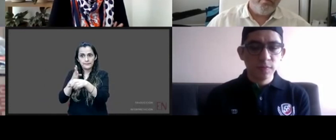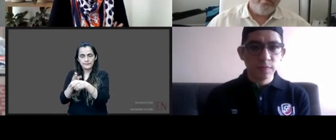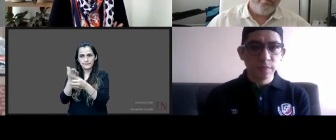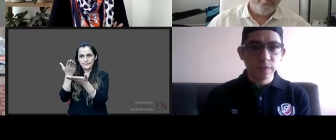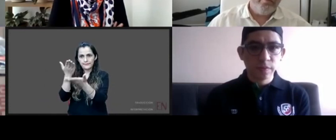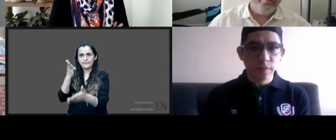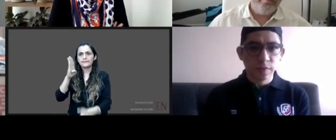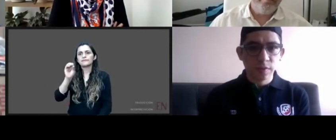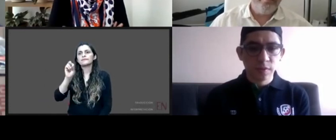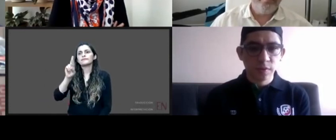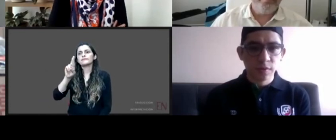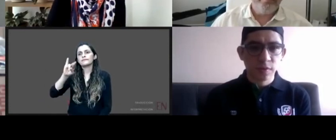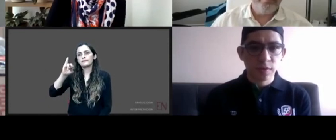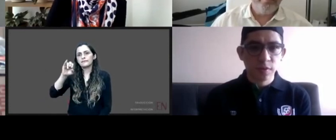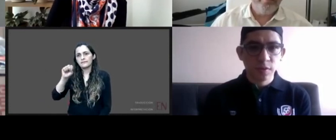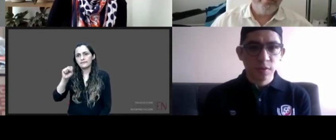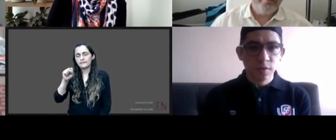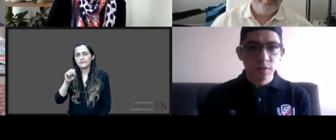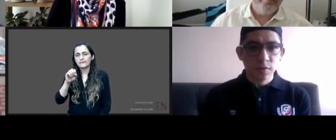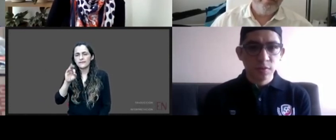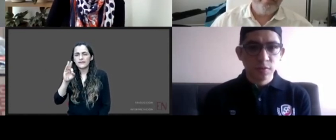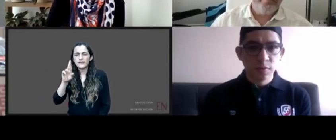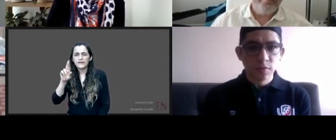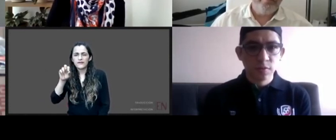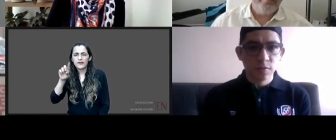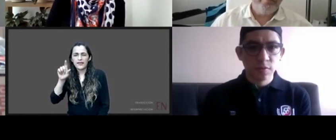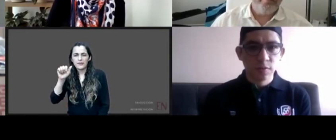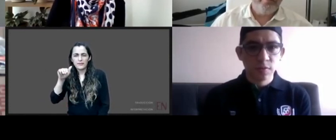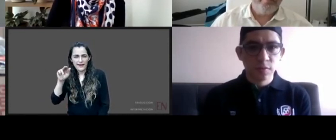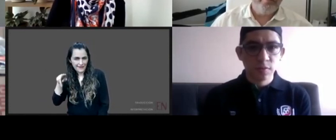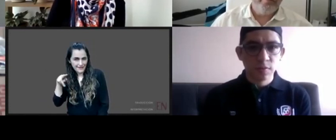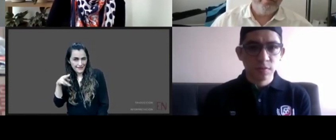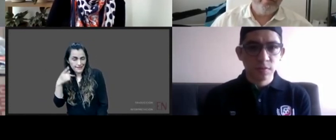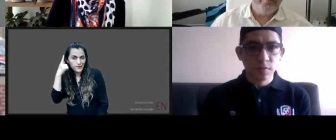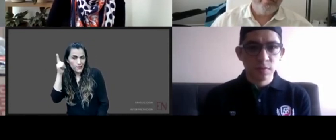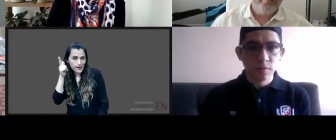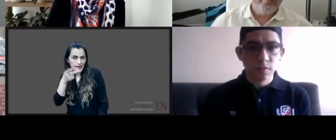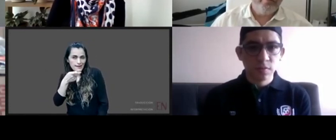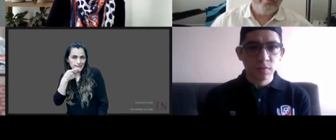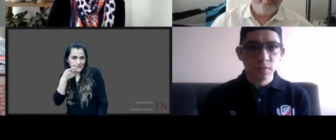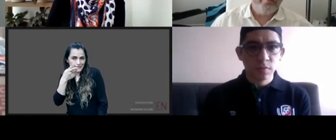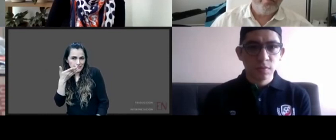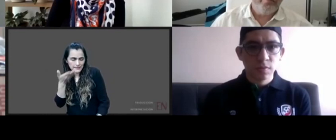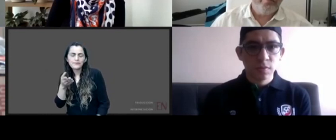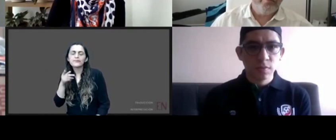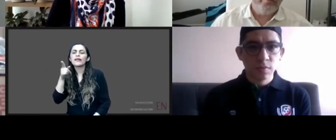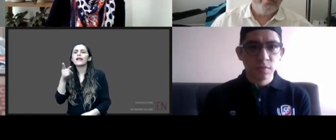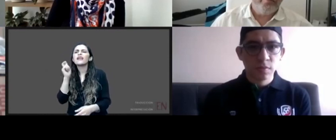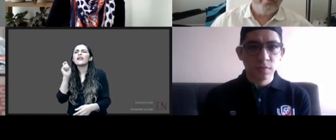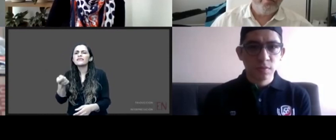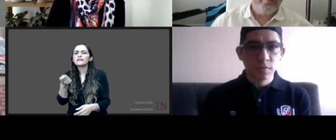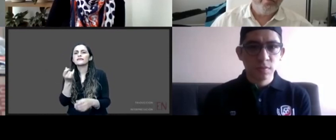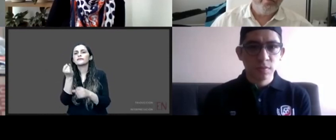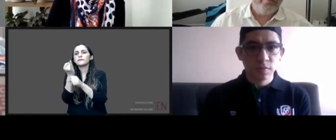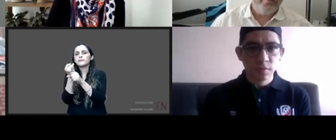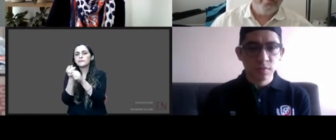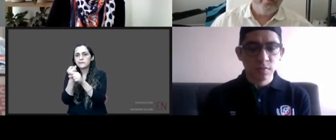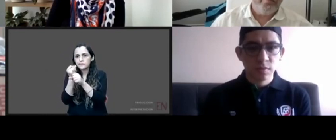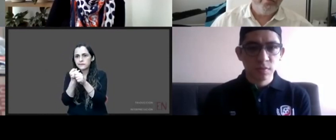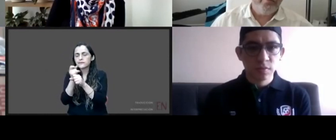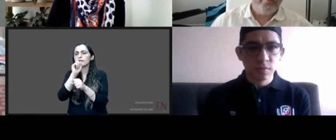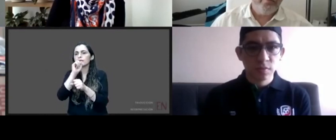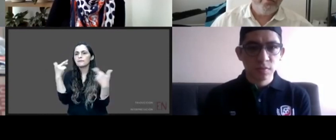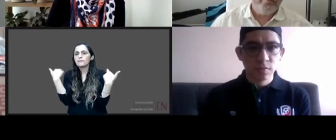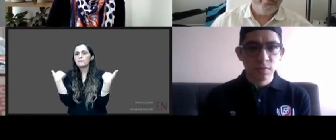Mintz, espero pronunciarlo bien. Él es doctor en lingüística, profesor e investigador del Instituto Nacional de Antropología